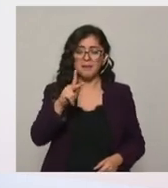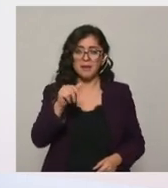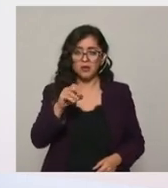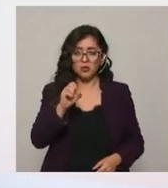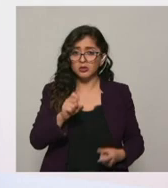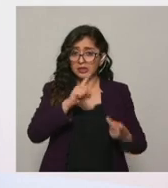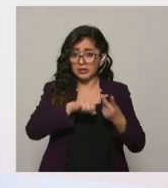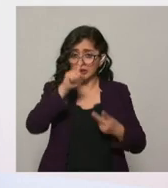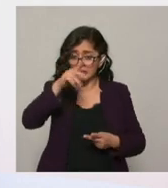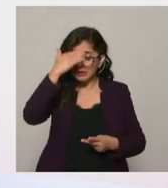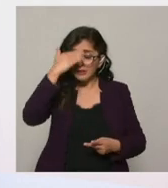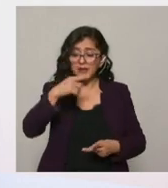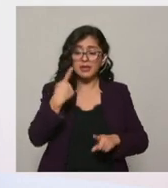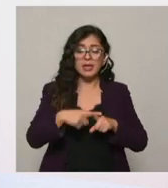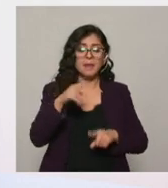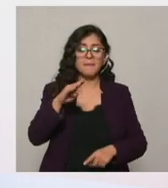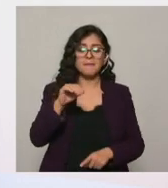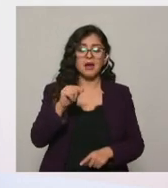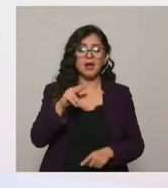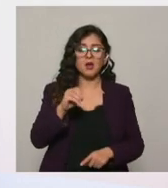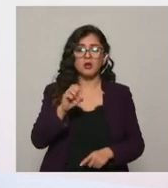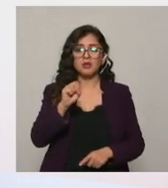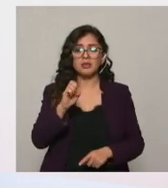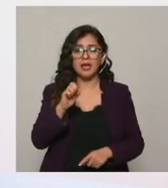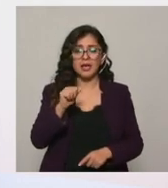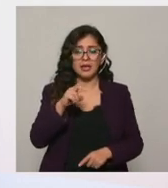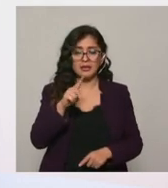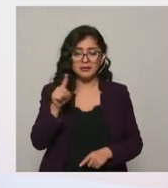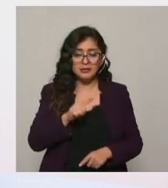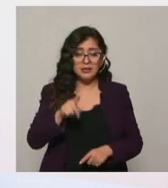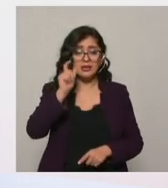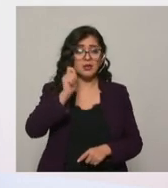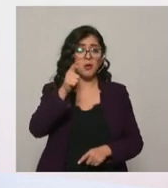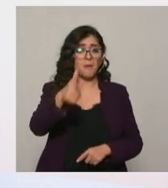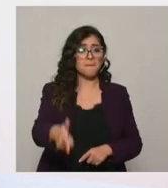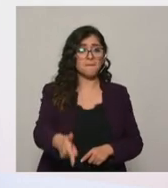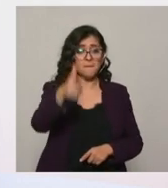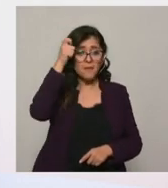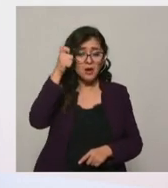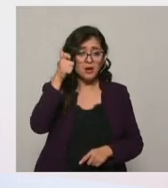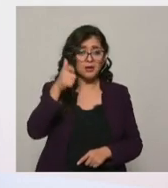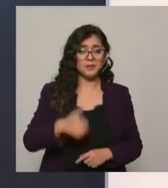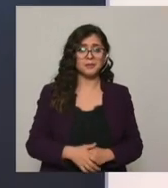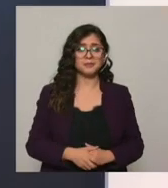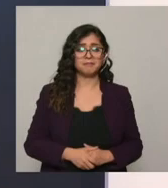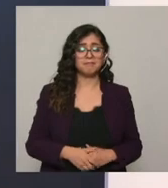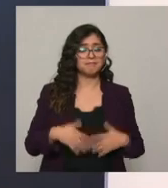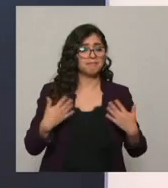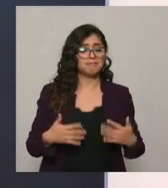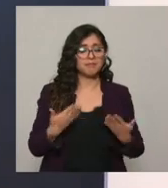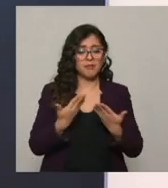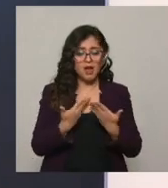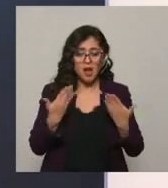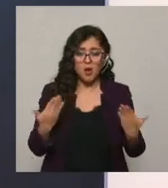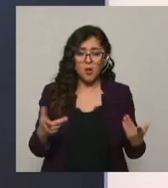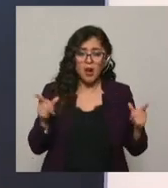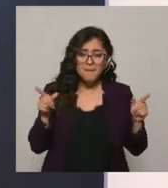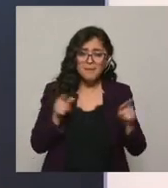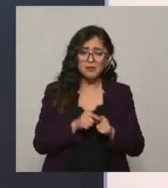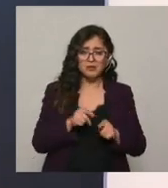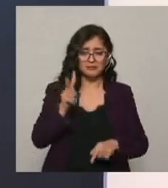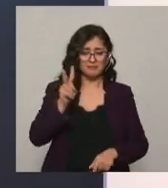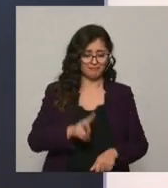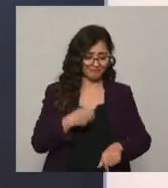y que me van a meter un balazo en la cabeza de parte de ellos, ¿no? Vamos a hacer una pausa, Frida. Escalofriante lo que